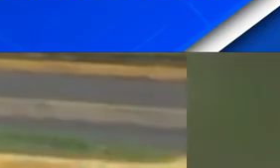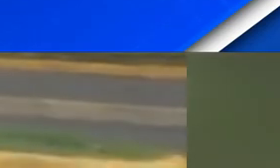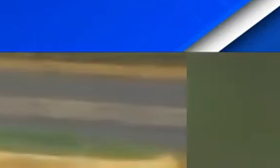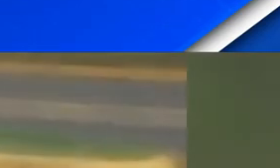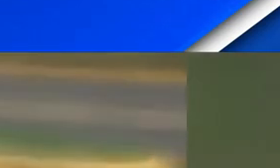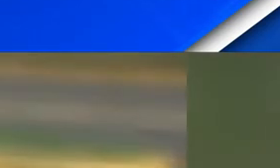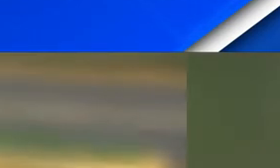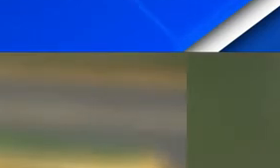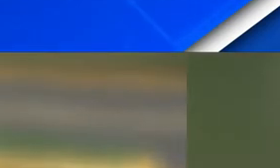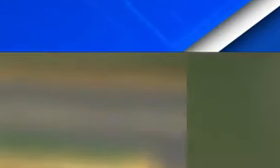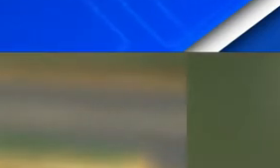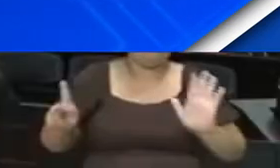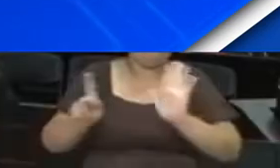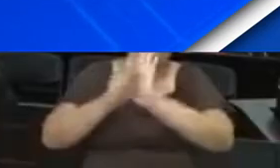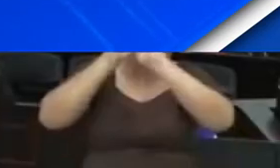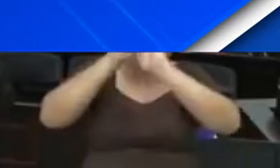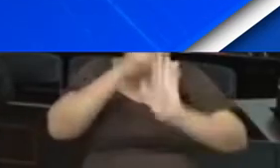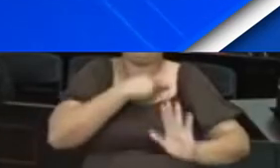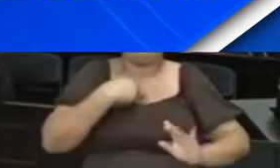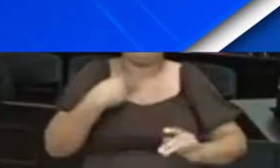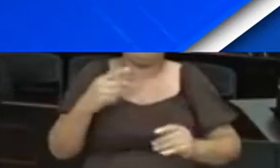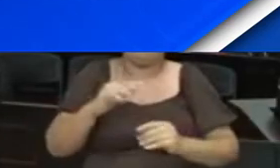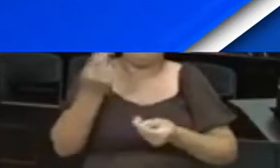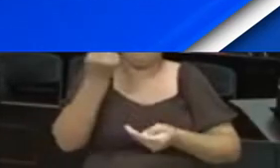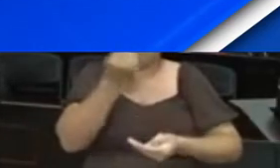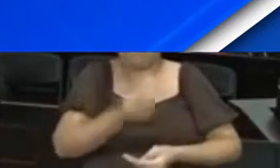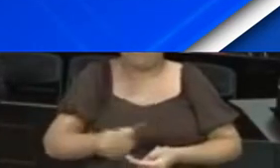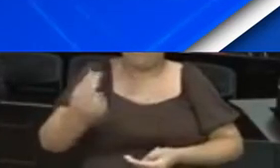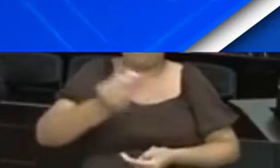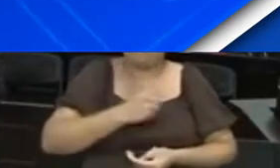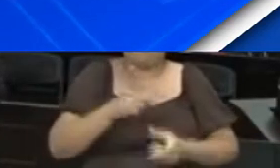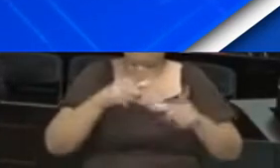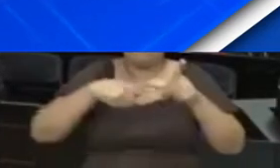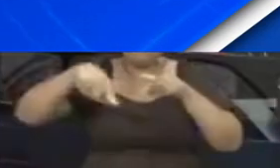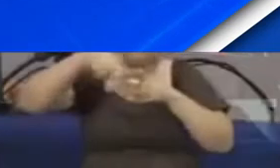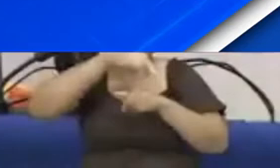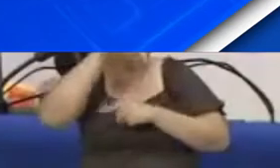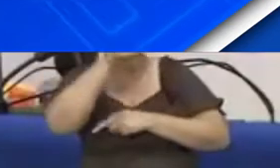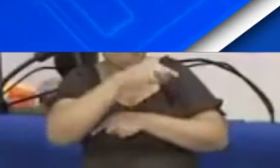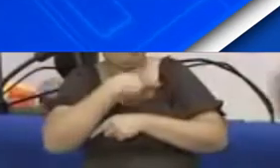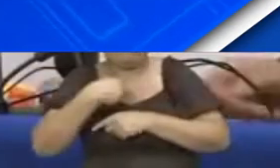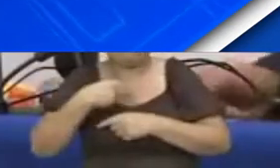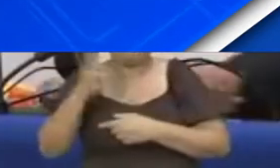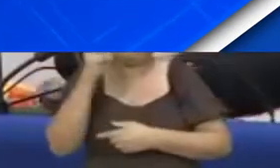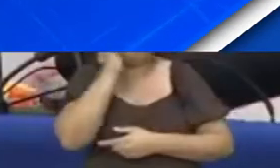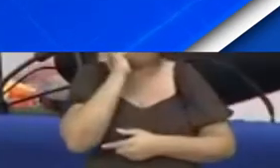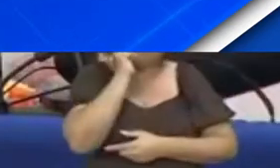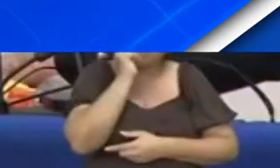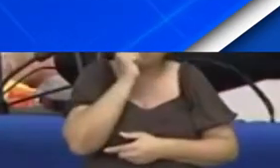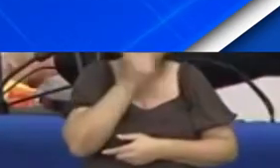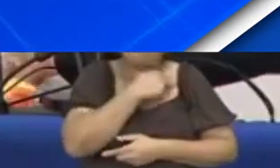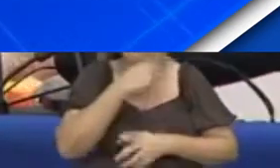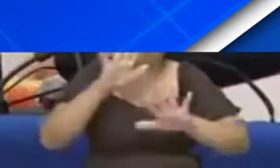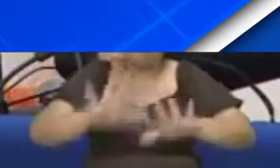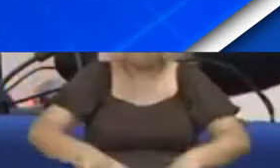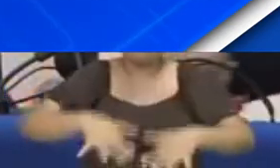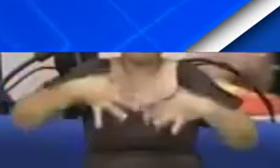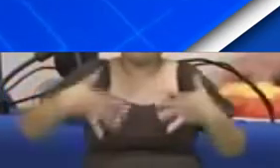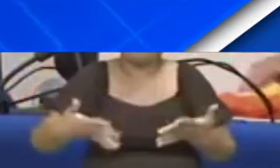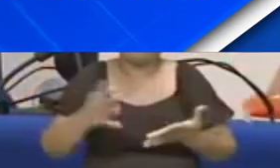de administración. Se prohíbe el uso de los locales y espacios del Teatro Nacional Rubén